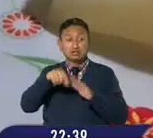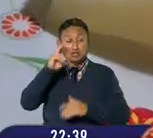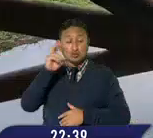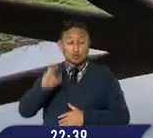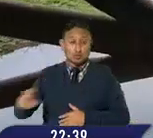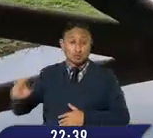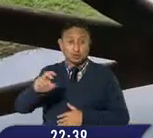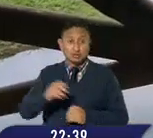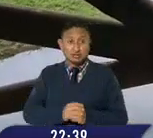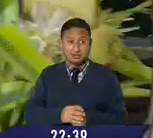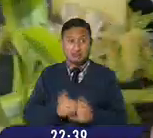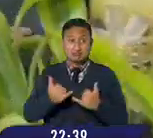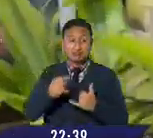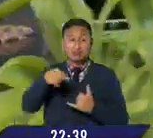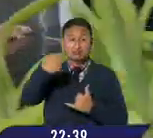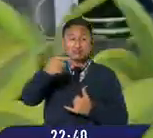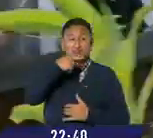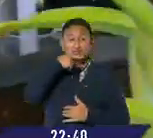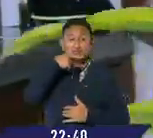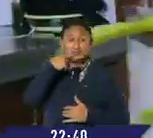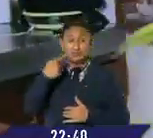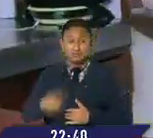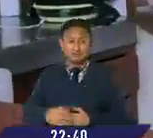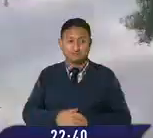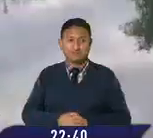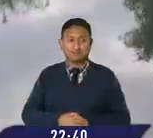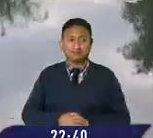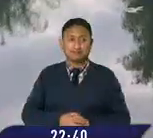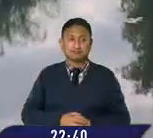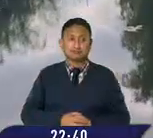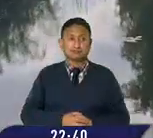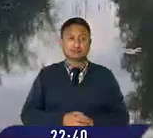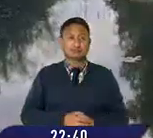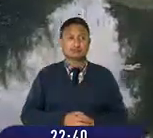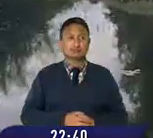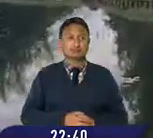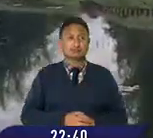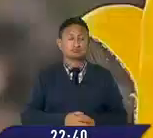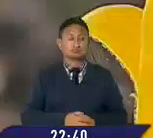en este próximo feriado. Desde Pastaza informó